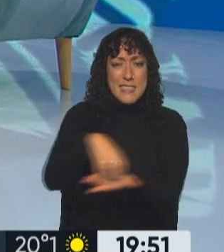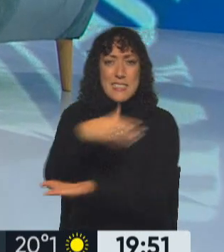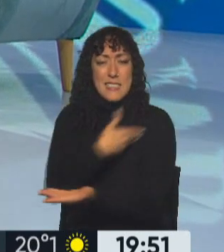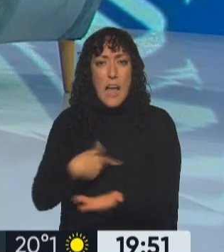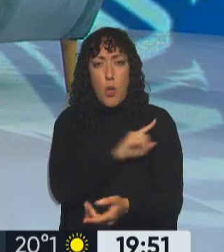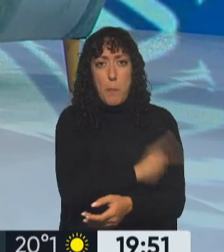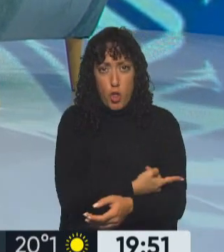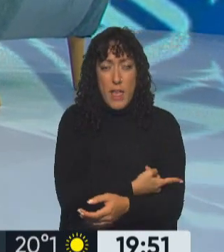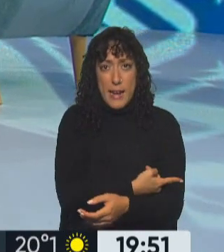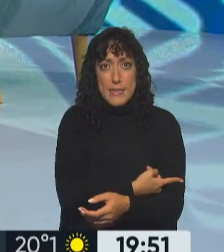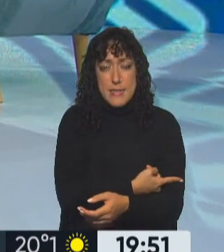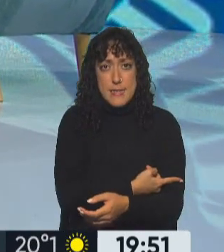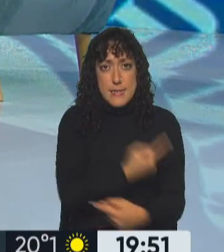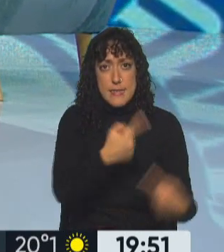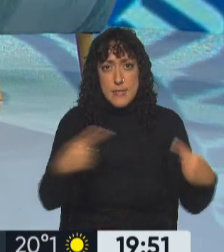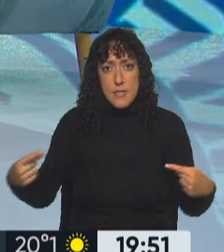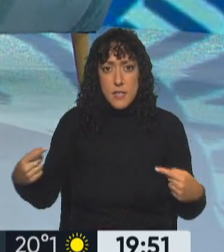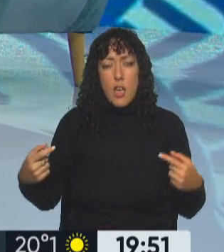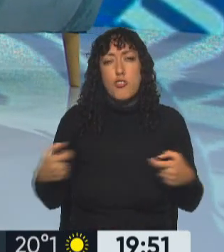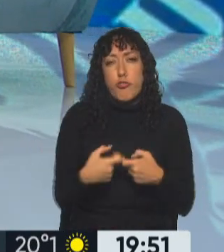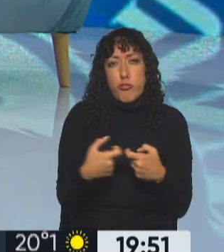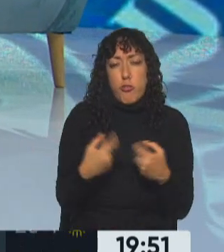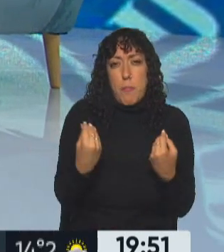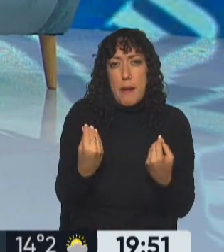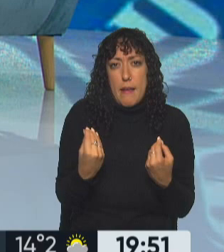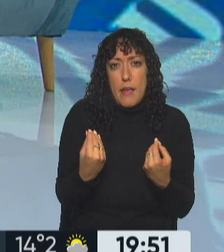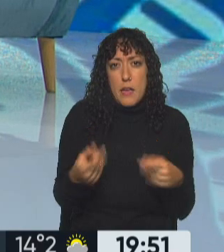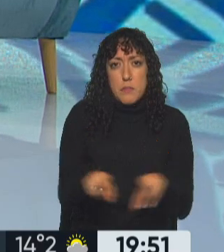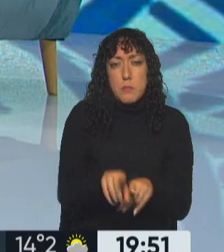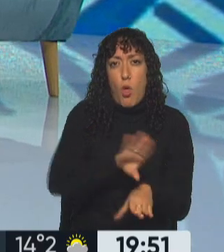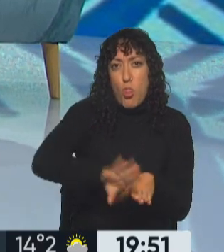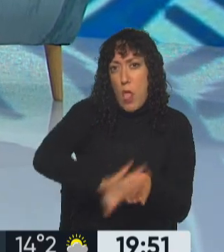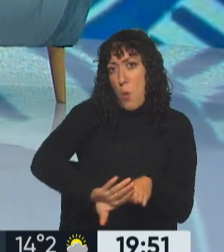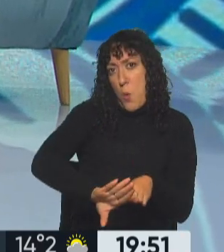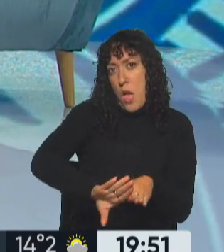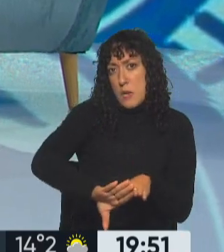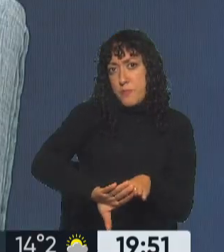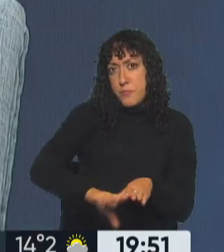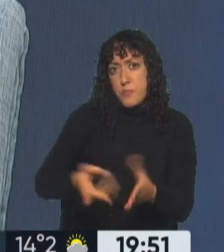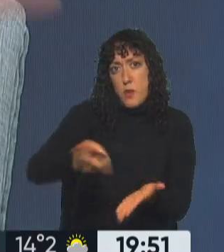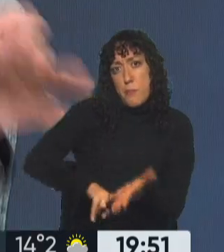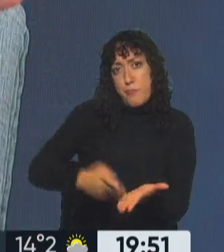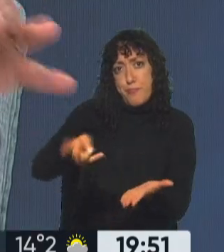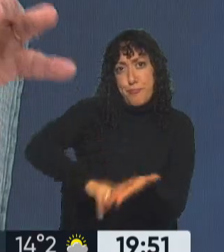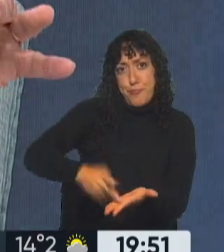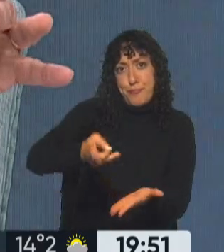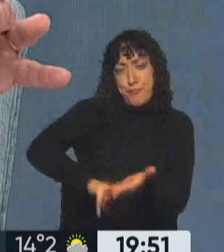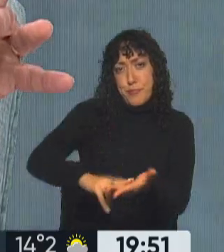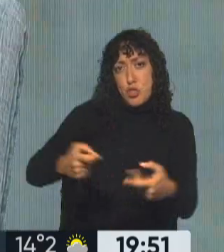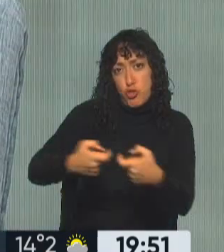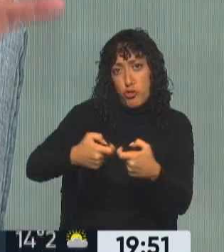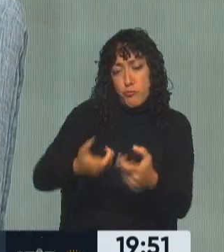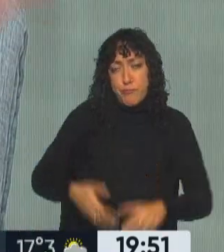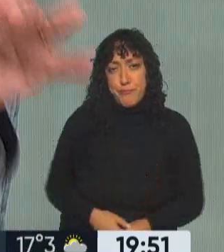han ejercido una complicidad para que este pecado original, que es el de la deuda, se reitere. Todos los turnos